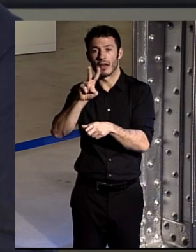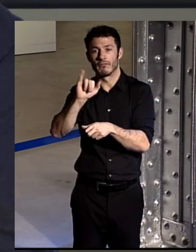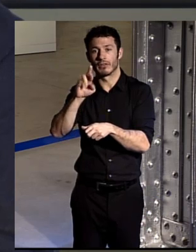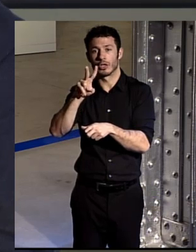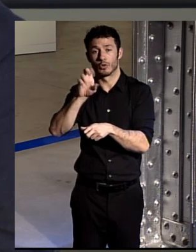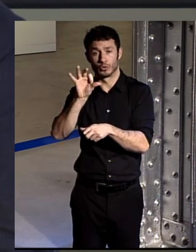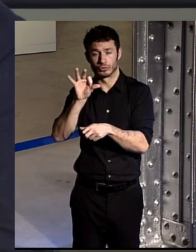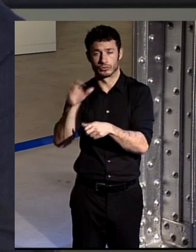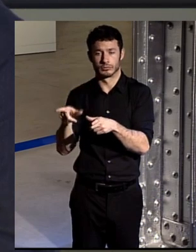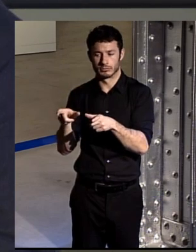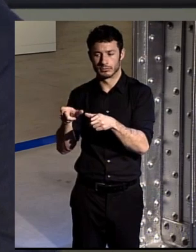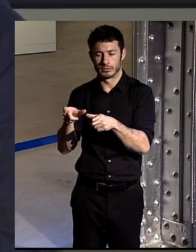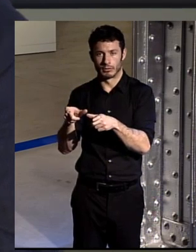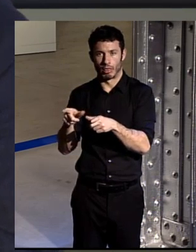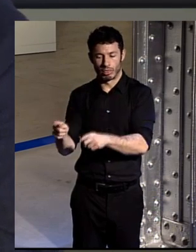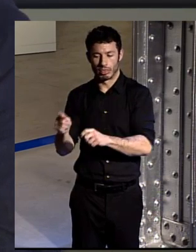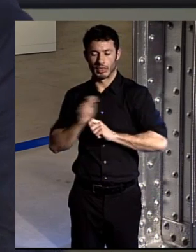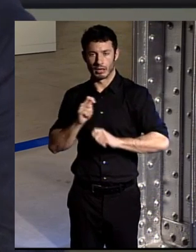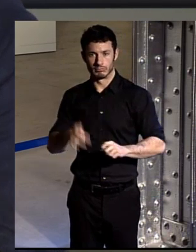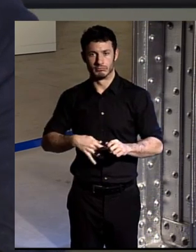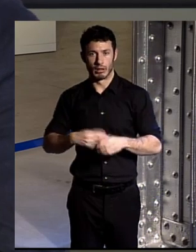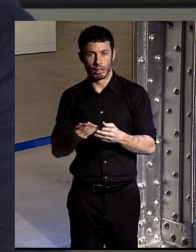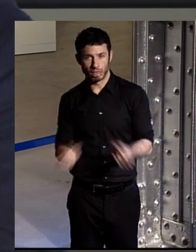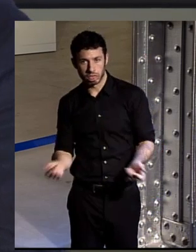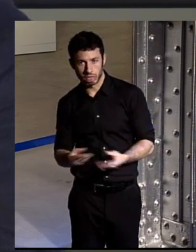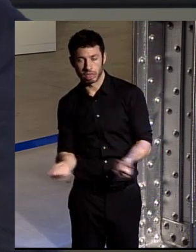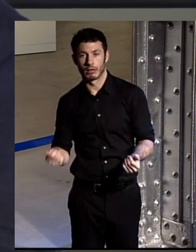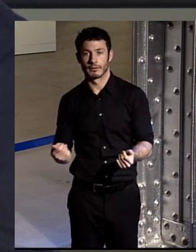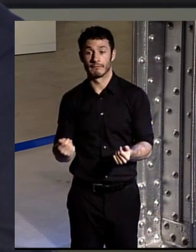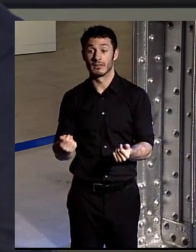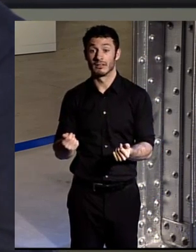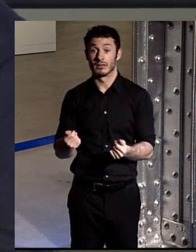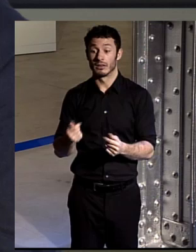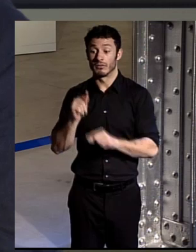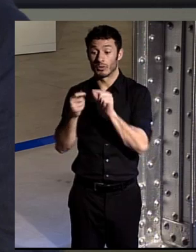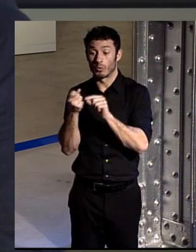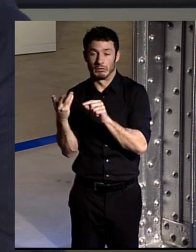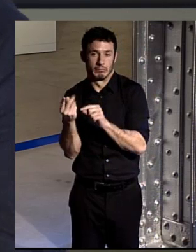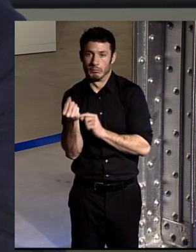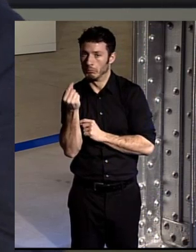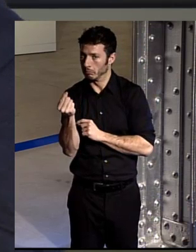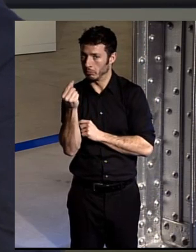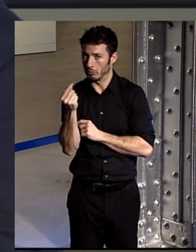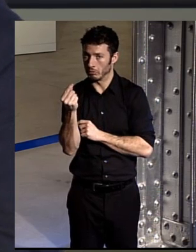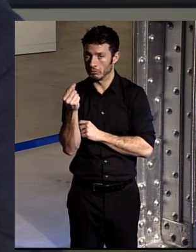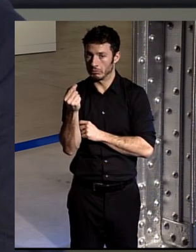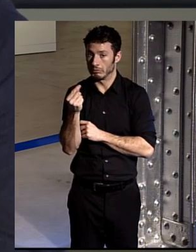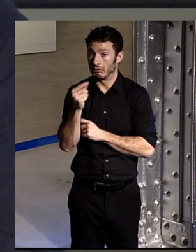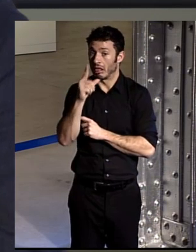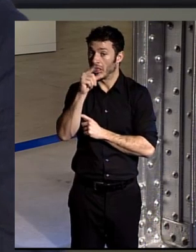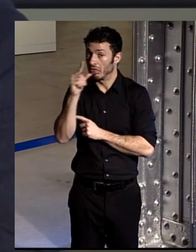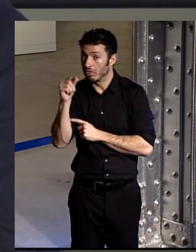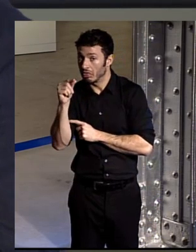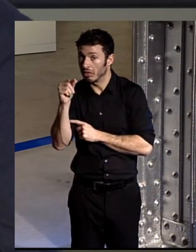producen infecciones gastrointestinales, diarreas, etcétera, la dosis infectiva es muy pequeñita, entre 10 y 100